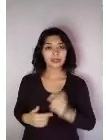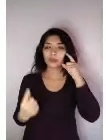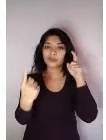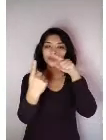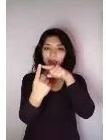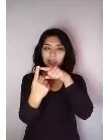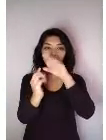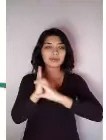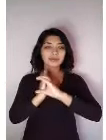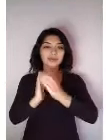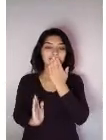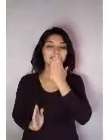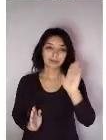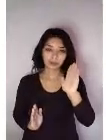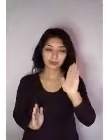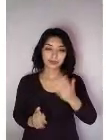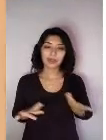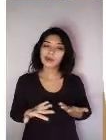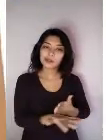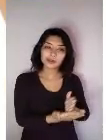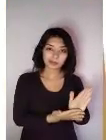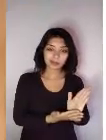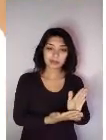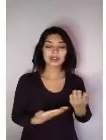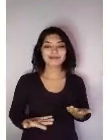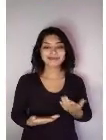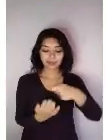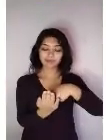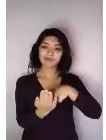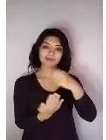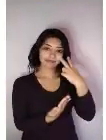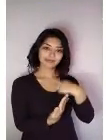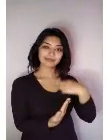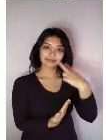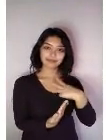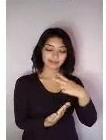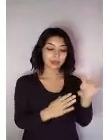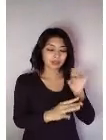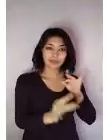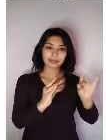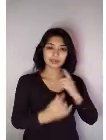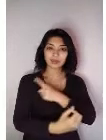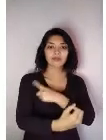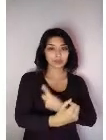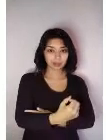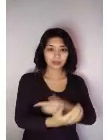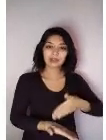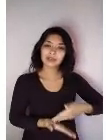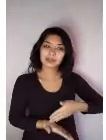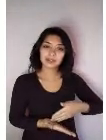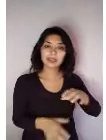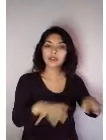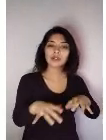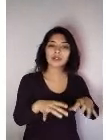busca el mejoramiento de la carrera, inicia con una autoevaluación a través de la cual se identifican fortalezas, debilidades y acciones